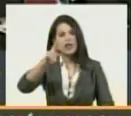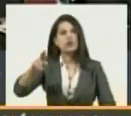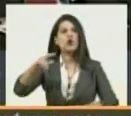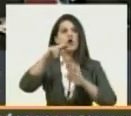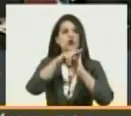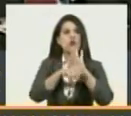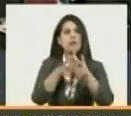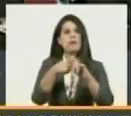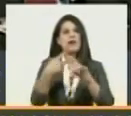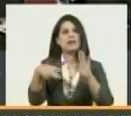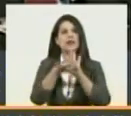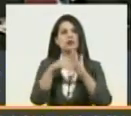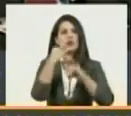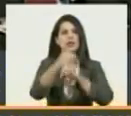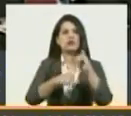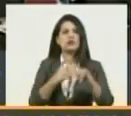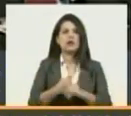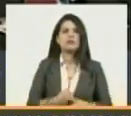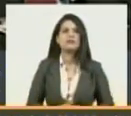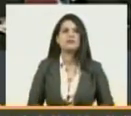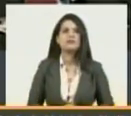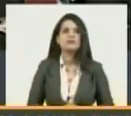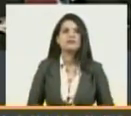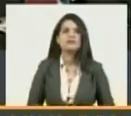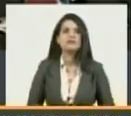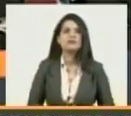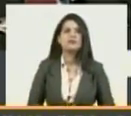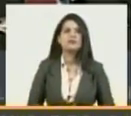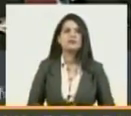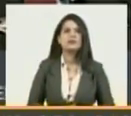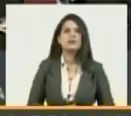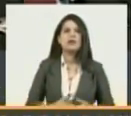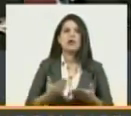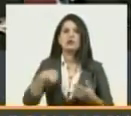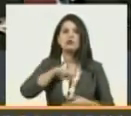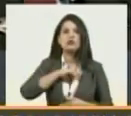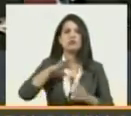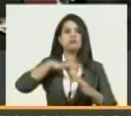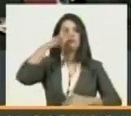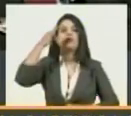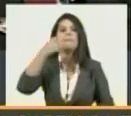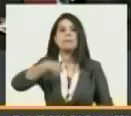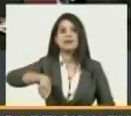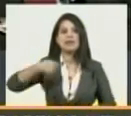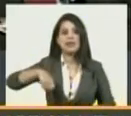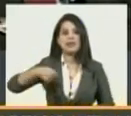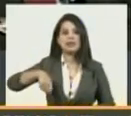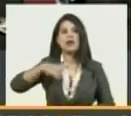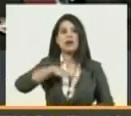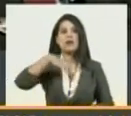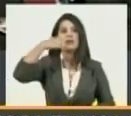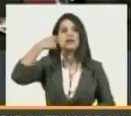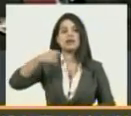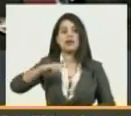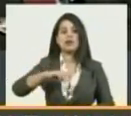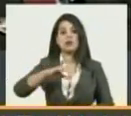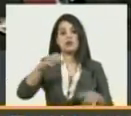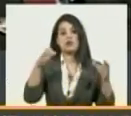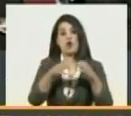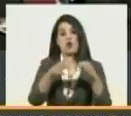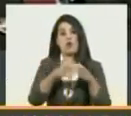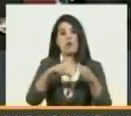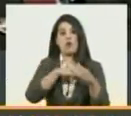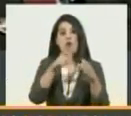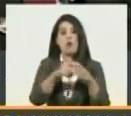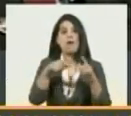derecho internacional. Así que no solamente fuimos electos como presidentes para la cuarta comisión, sino